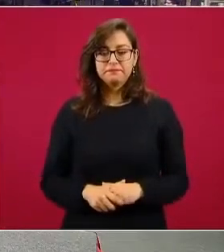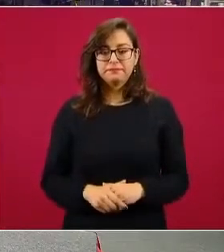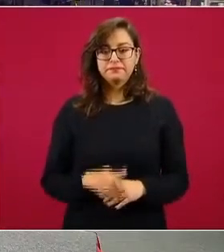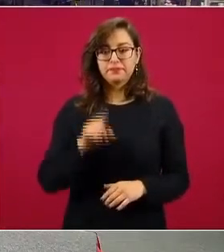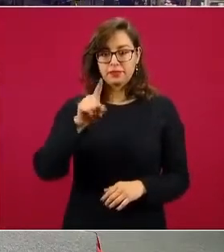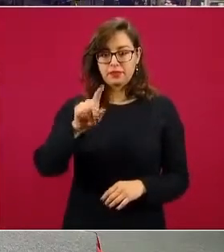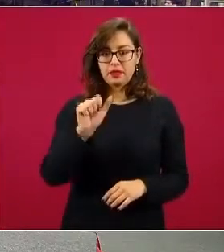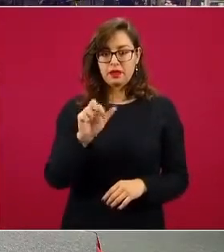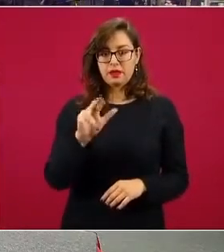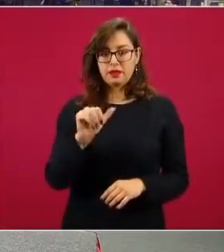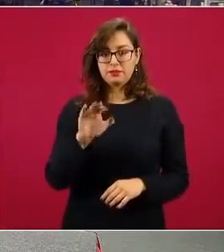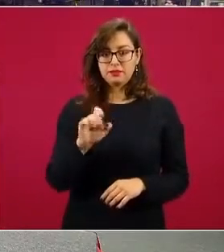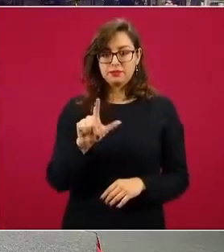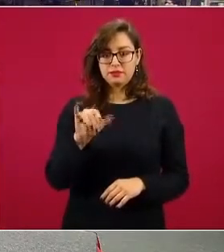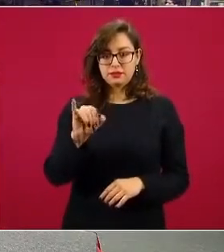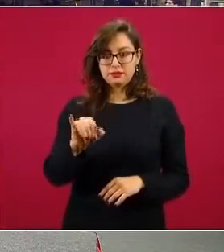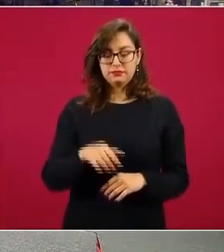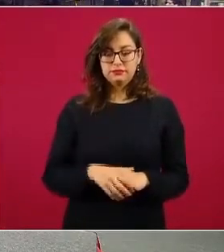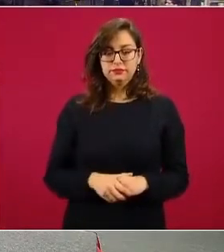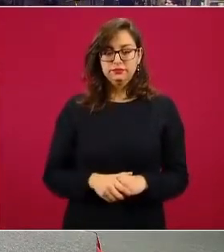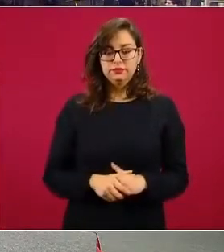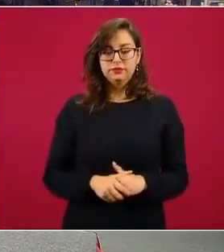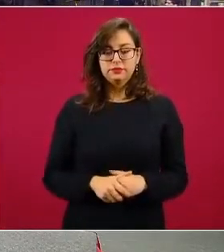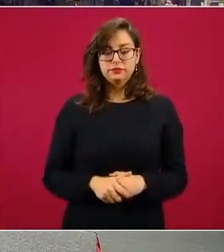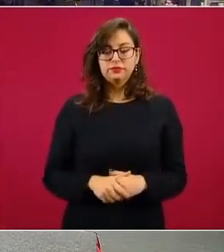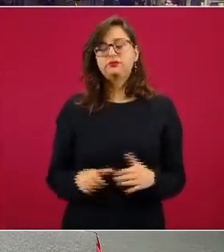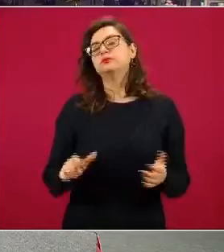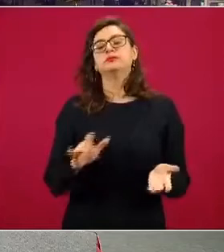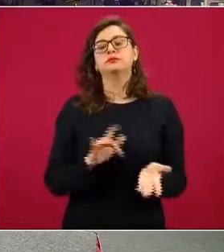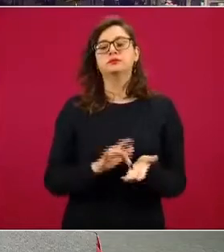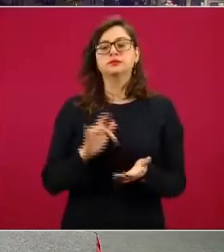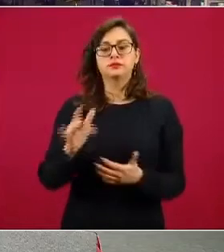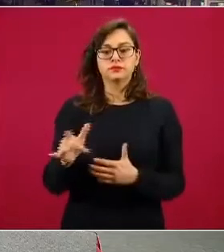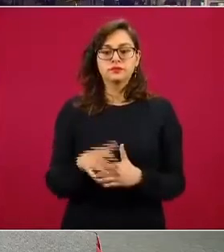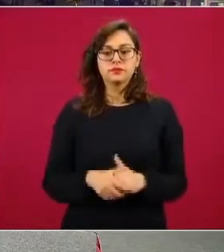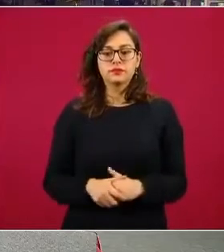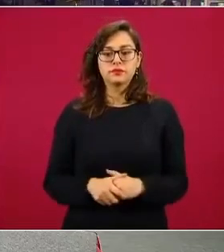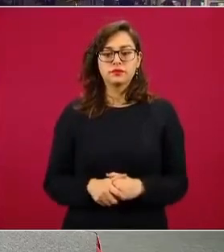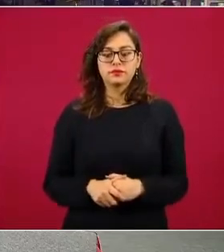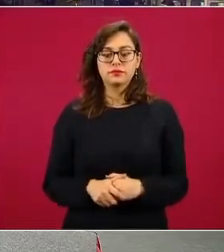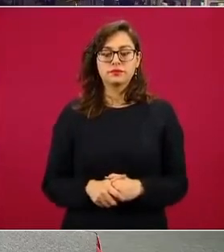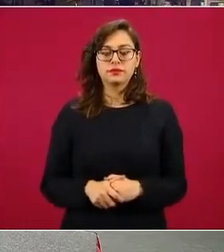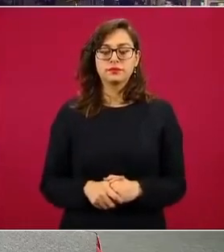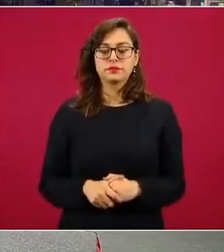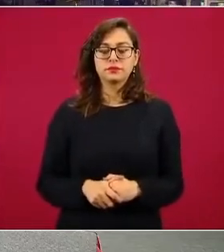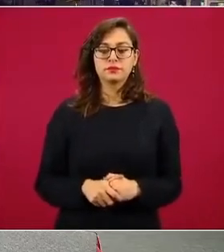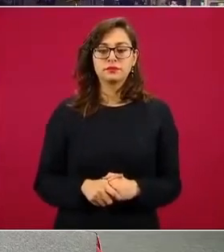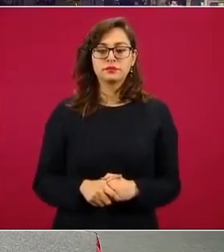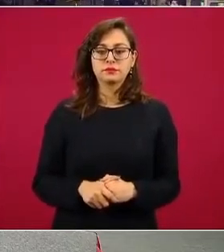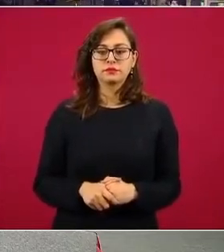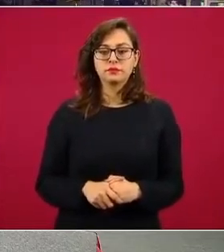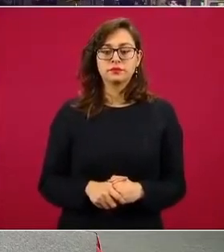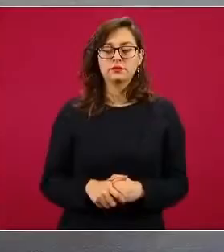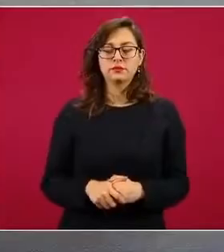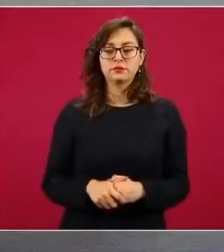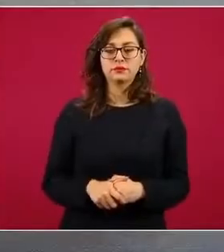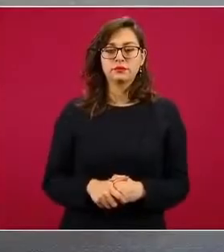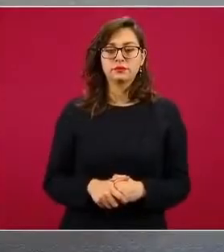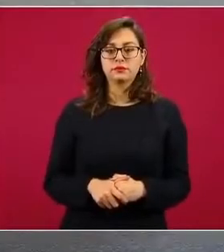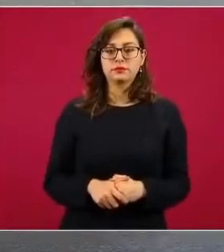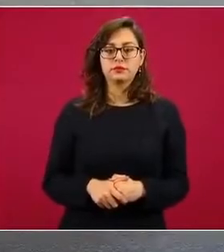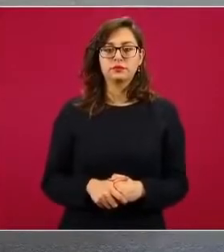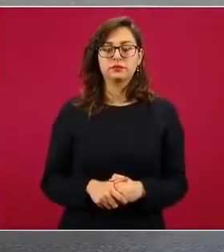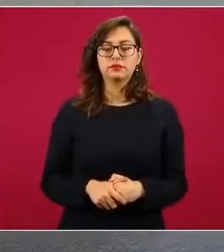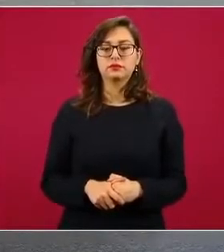Araceli Aranday, Canal 11, y pasamos con usted y luego con usted. Gracias. Preguntarle si la dependencia